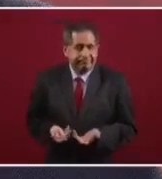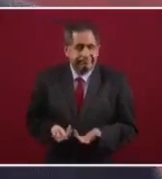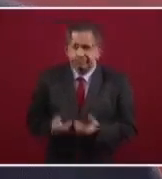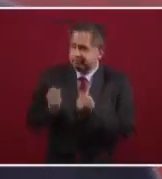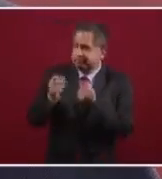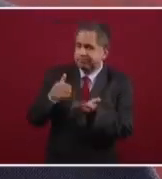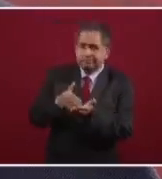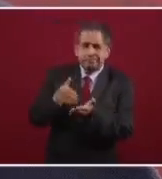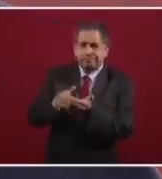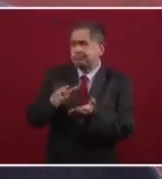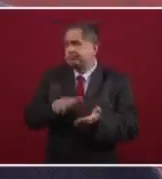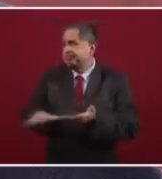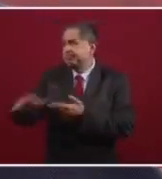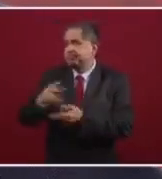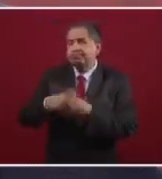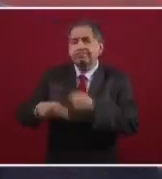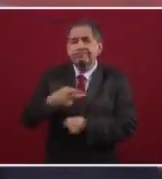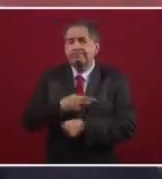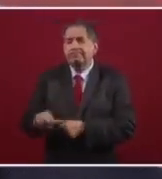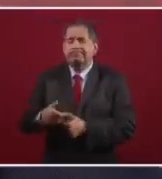a millones de seres humanos.